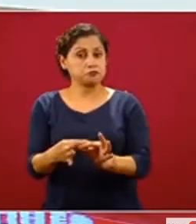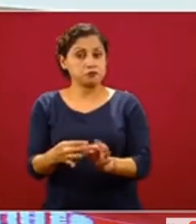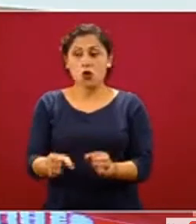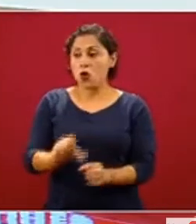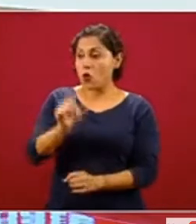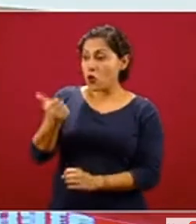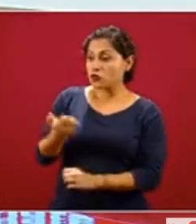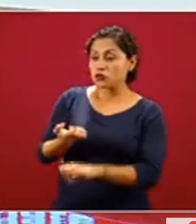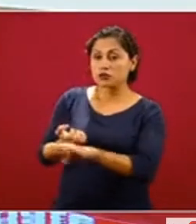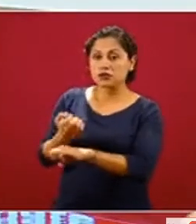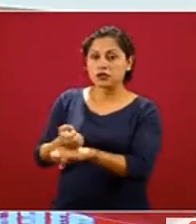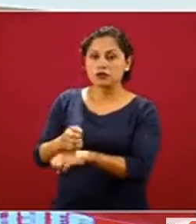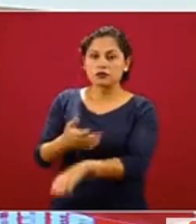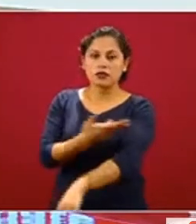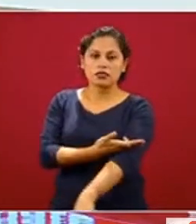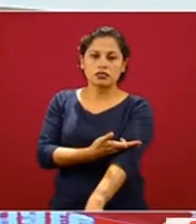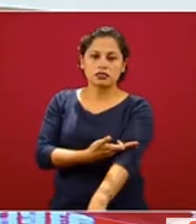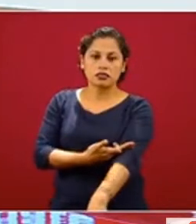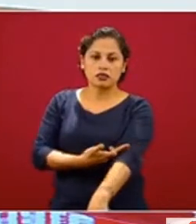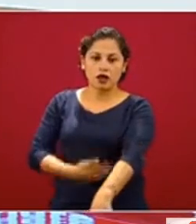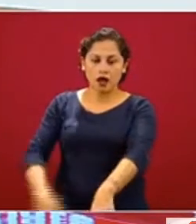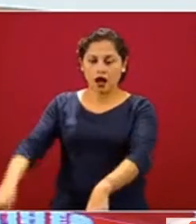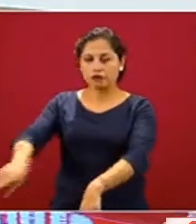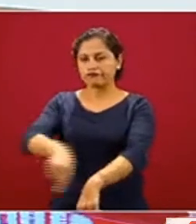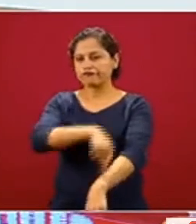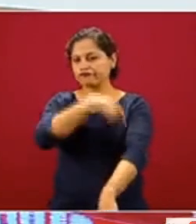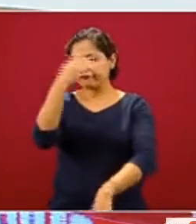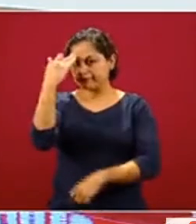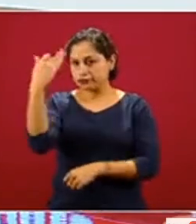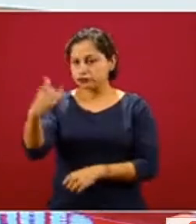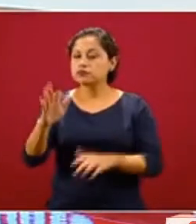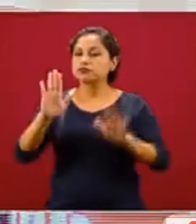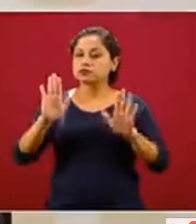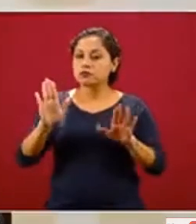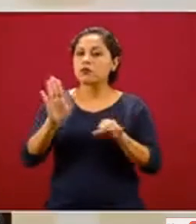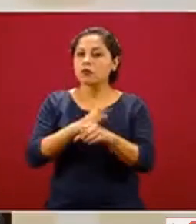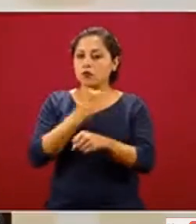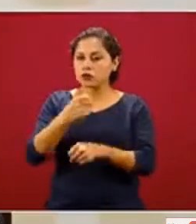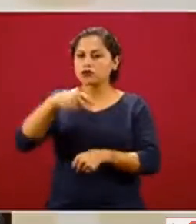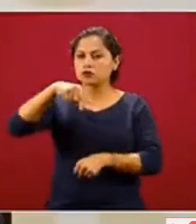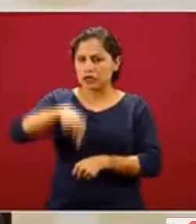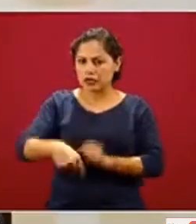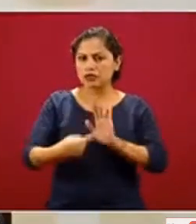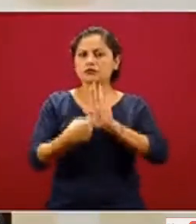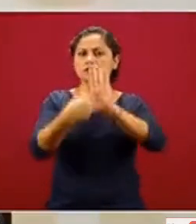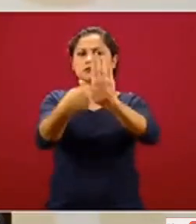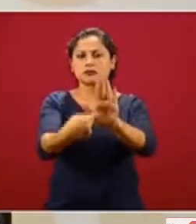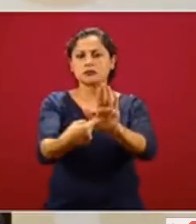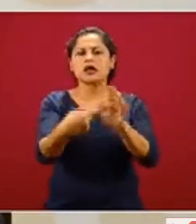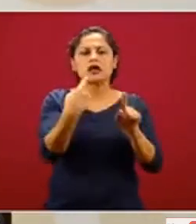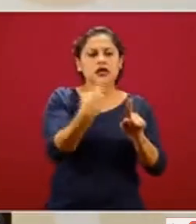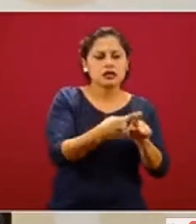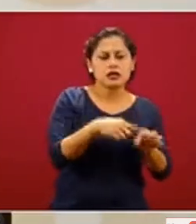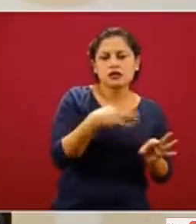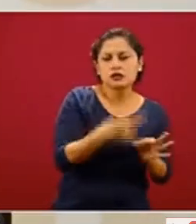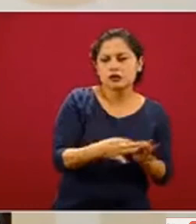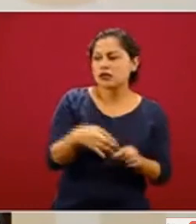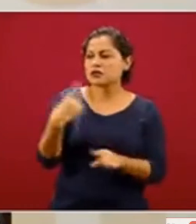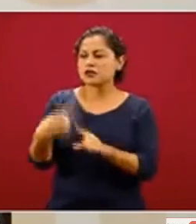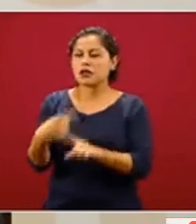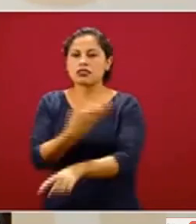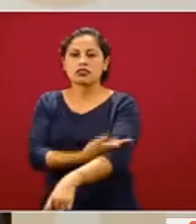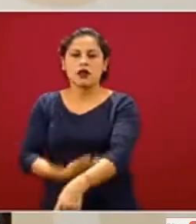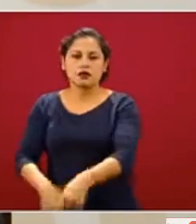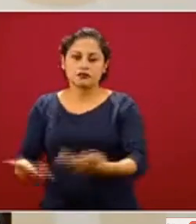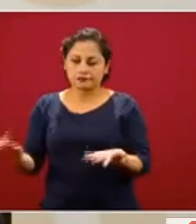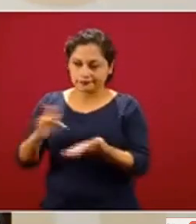eficientemente. Entonces, en esa diversidad vamos a exponer aquí por qué está ocurriendo o quién está haciéndolo de esa manera. Gracias